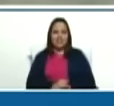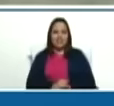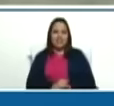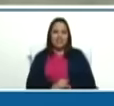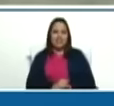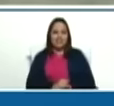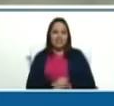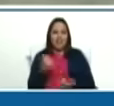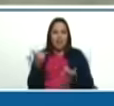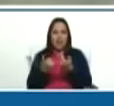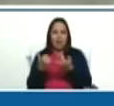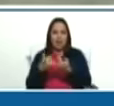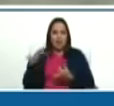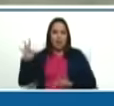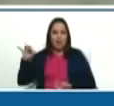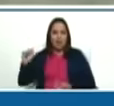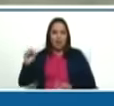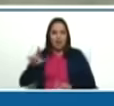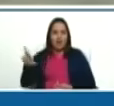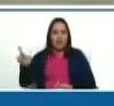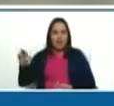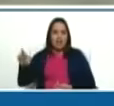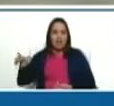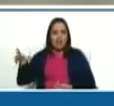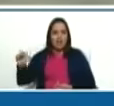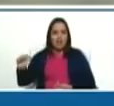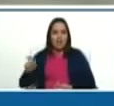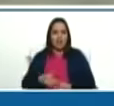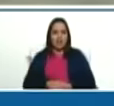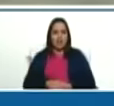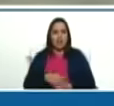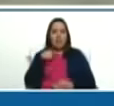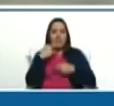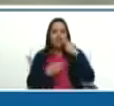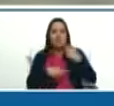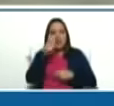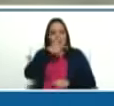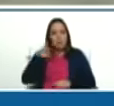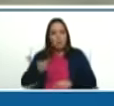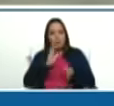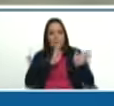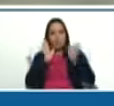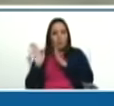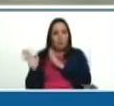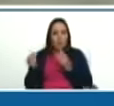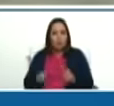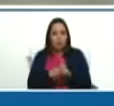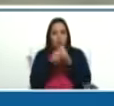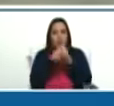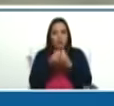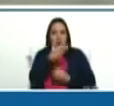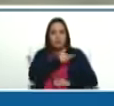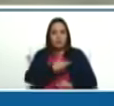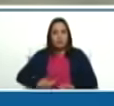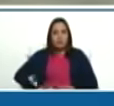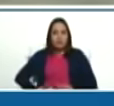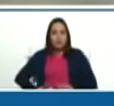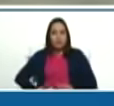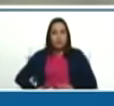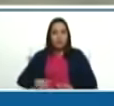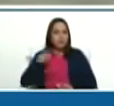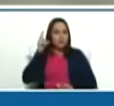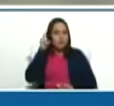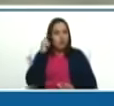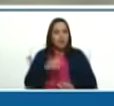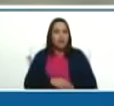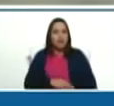Farrera, la vocera del Poder Popular, acompañada de la presidenta de la Fundación